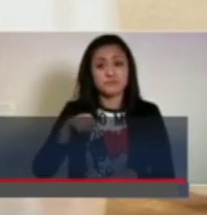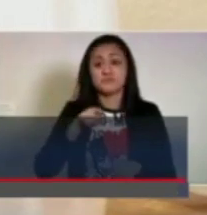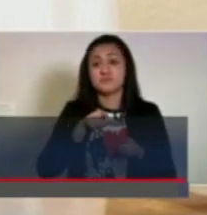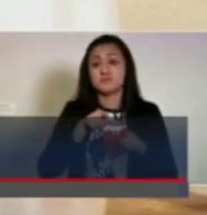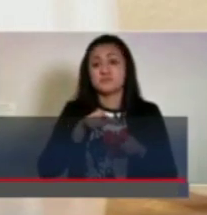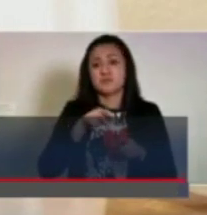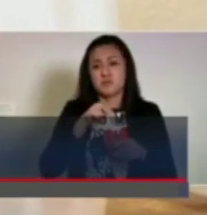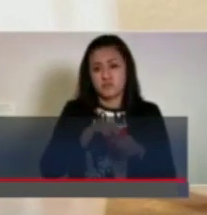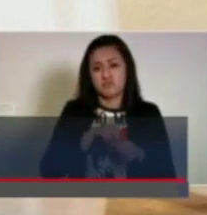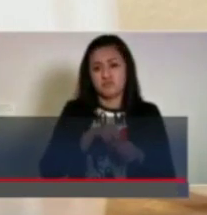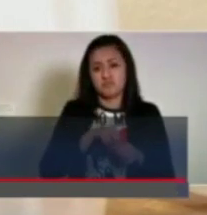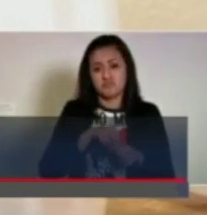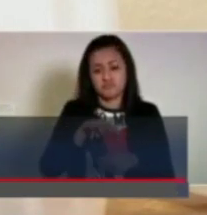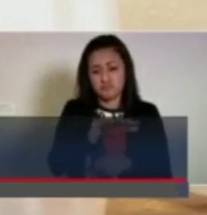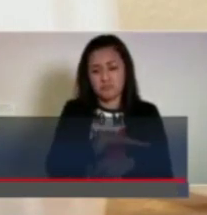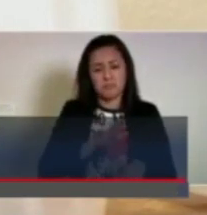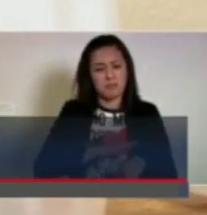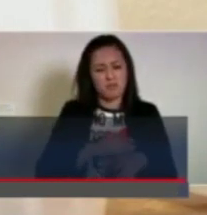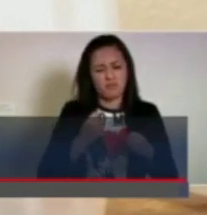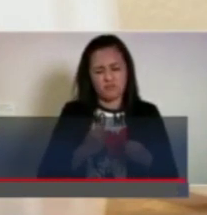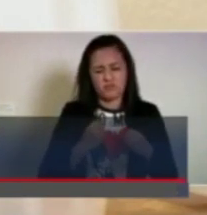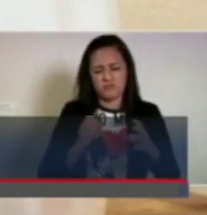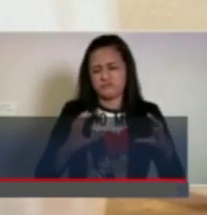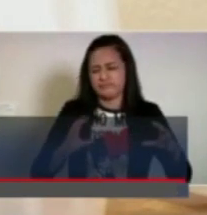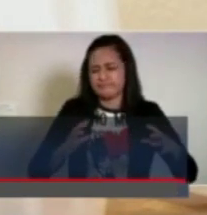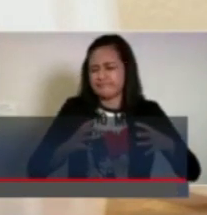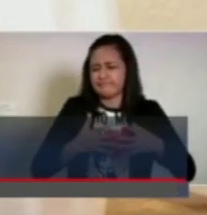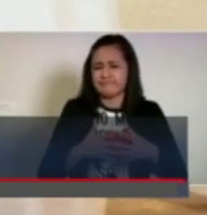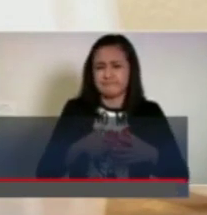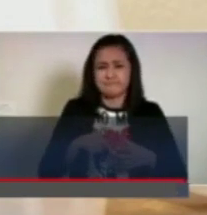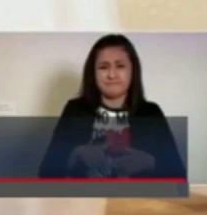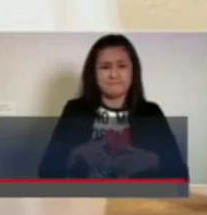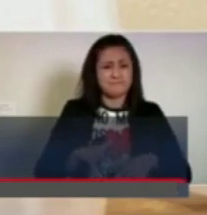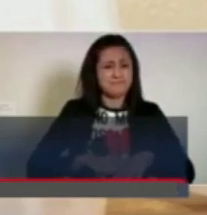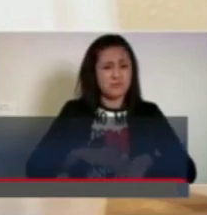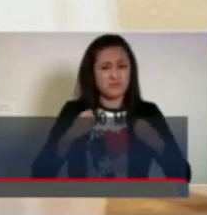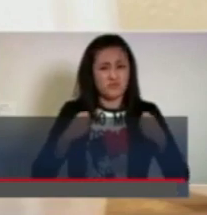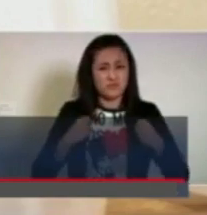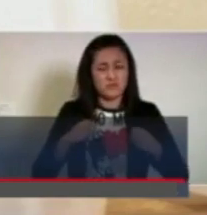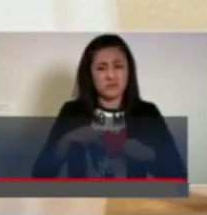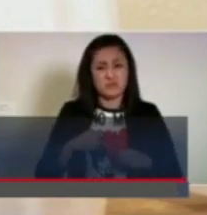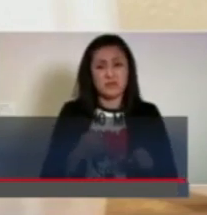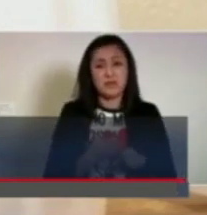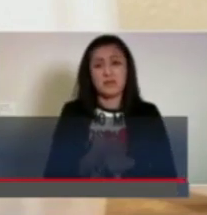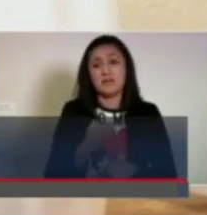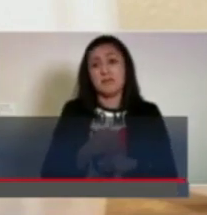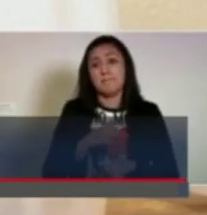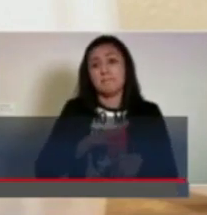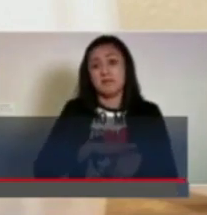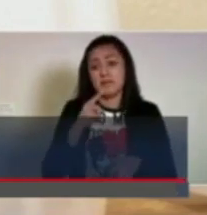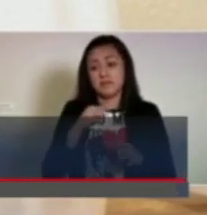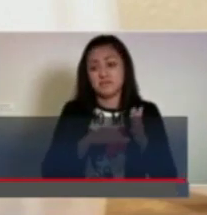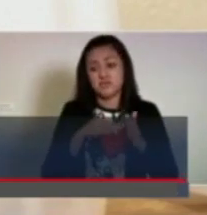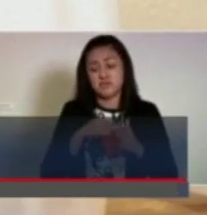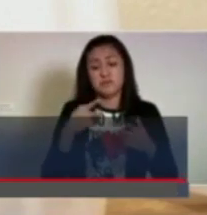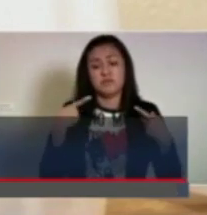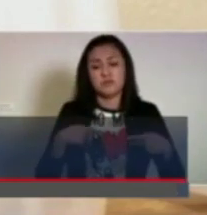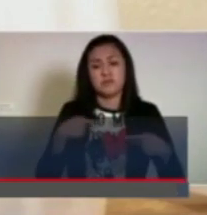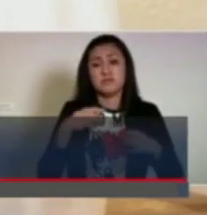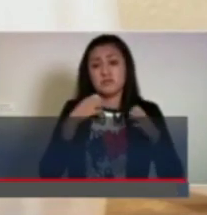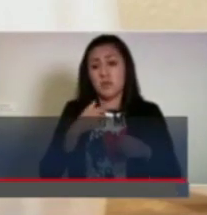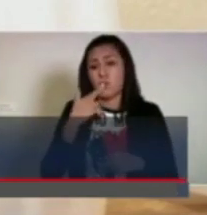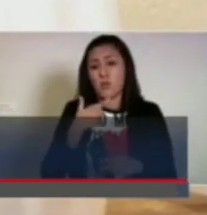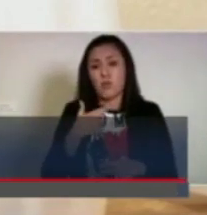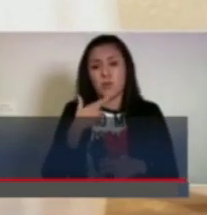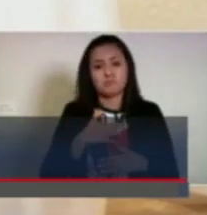metropolitana, que es la conglomeración humana más grande del estado, de más de 3 millones de habitantes, está en